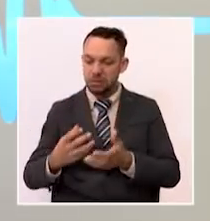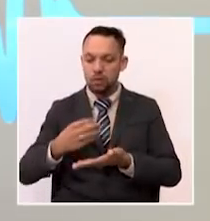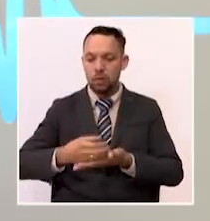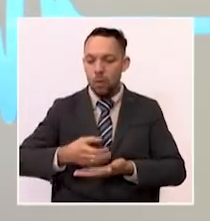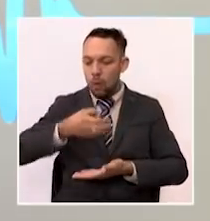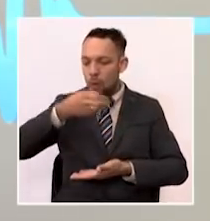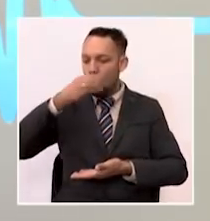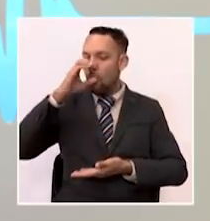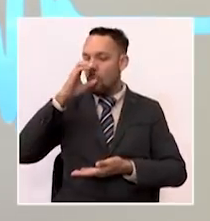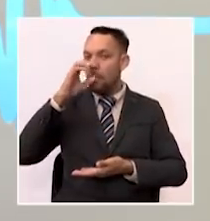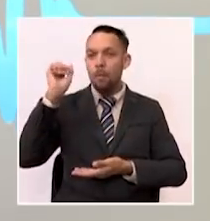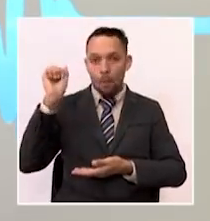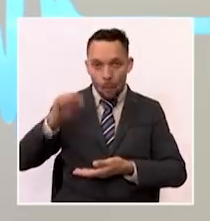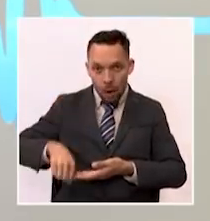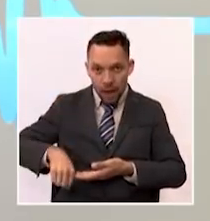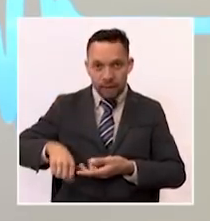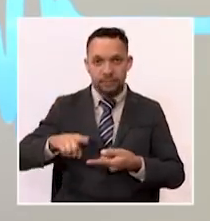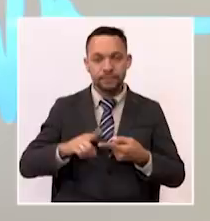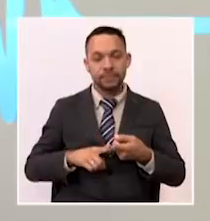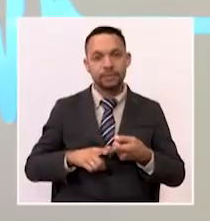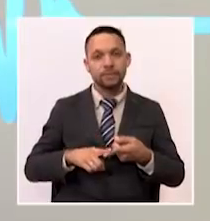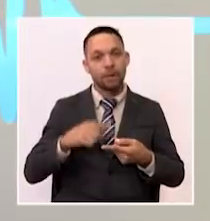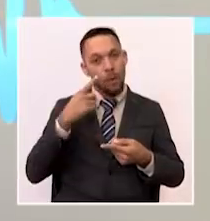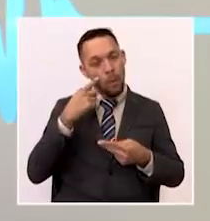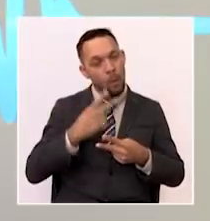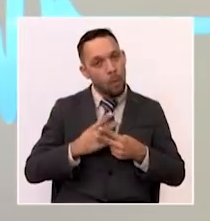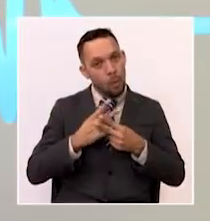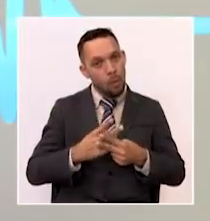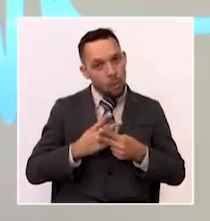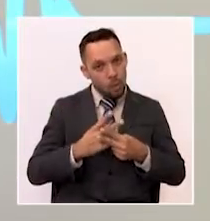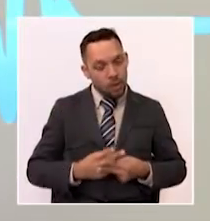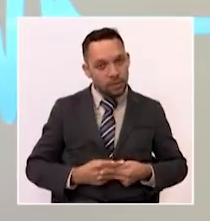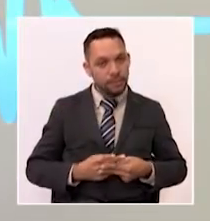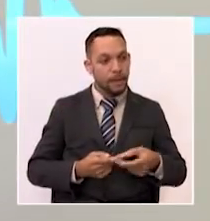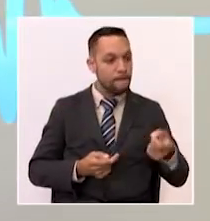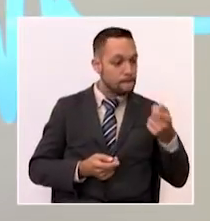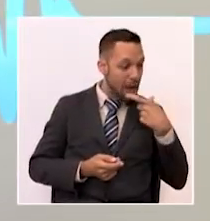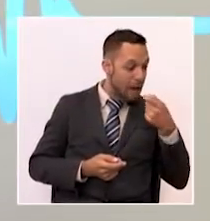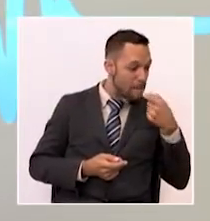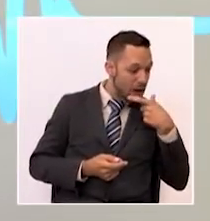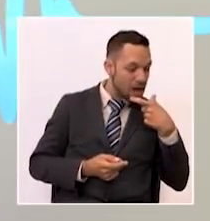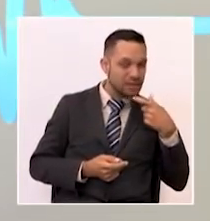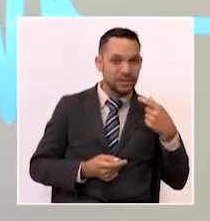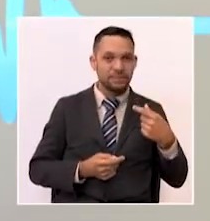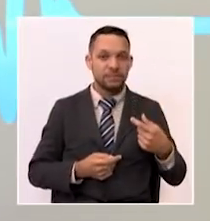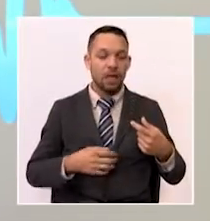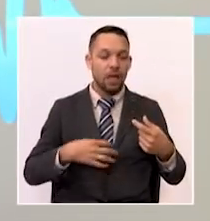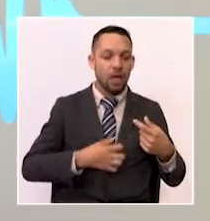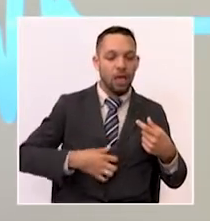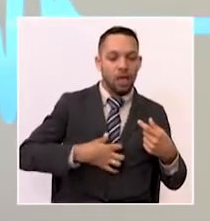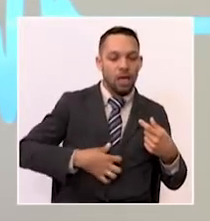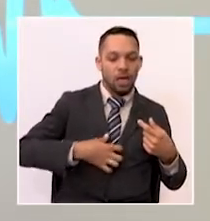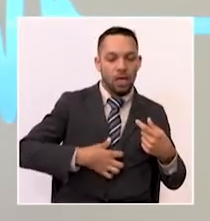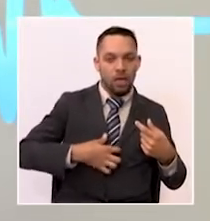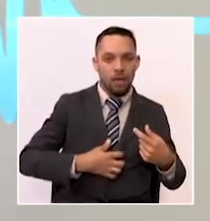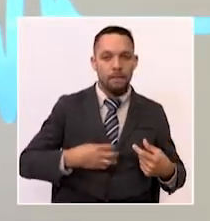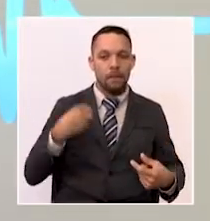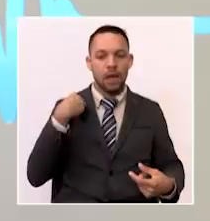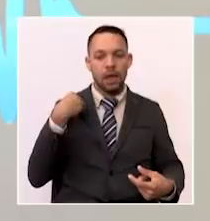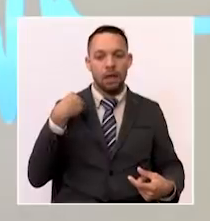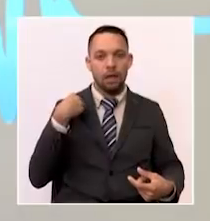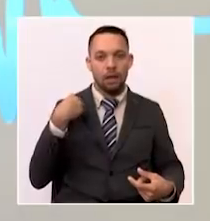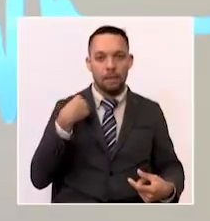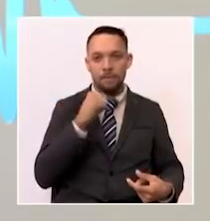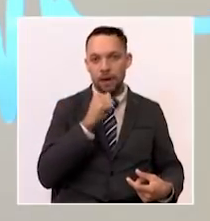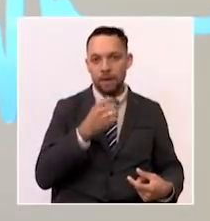estreñimiento. No recomendamos usar medicamentos para el estreñimiento porque el medicamento vuelve perezoso al intestino y termina siendo peor